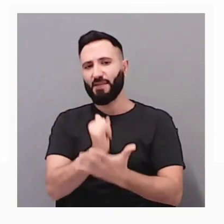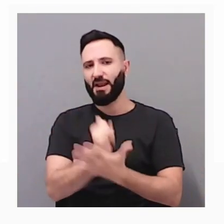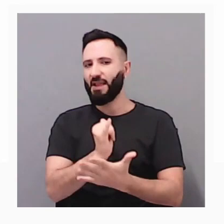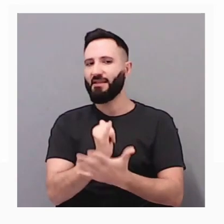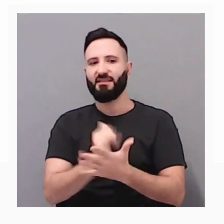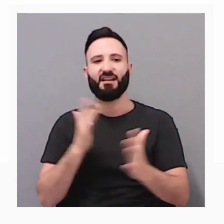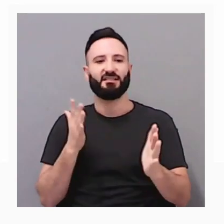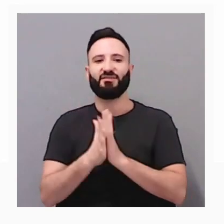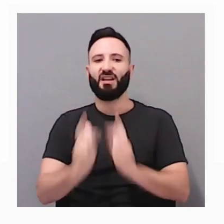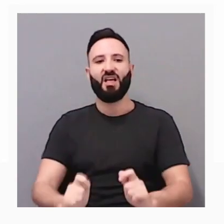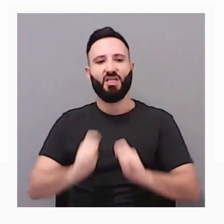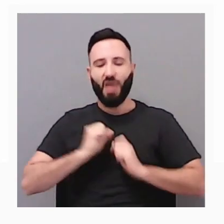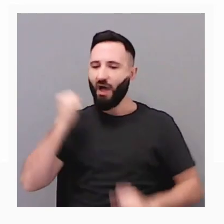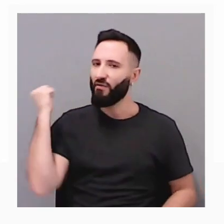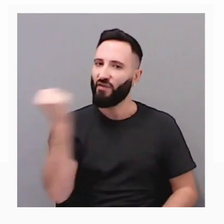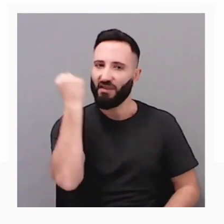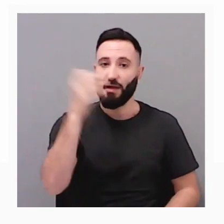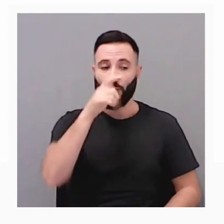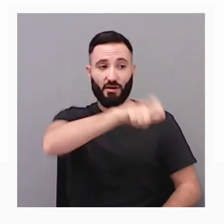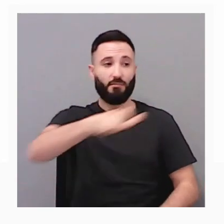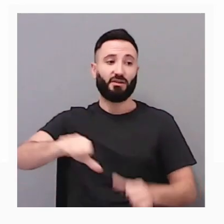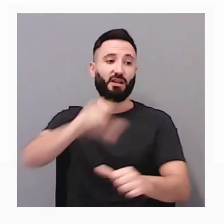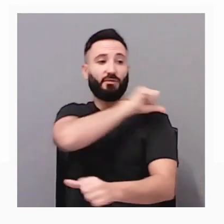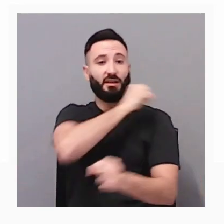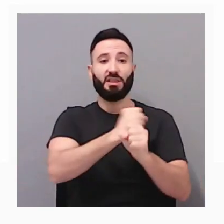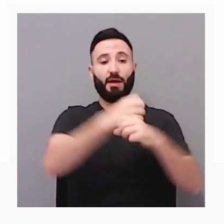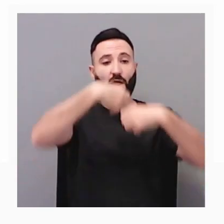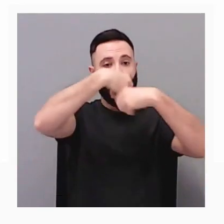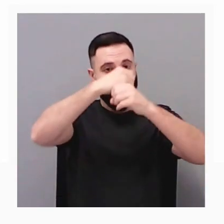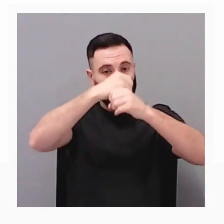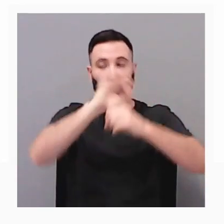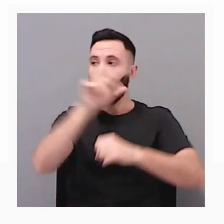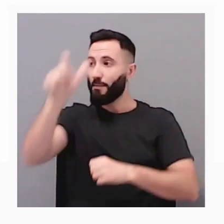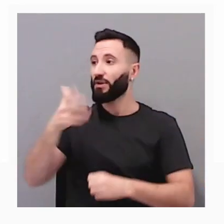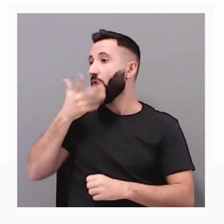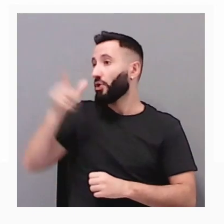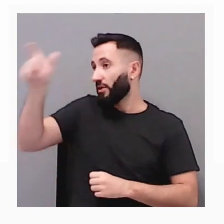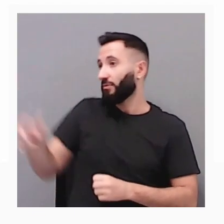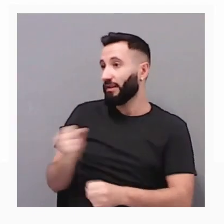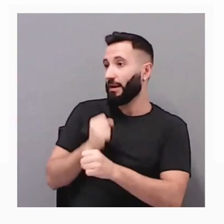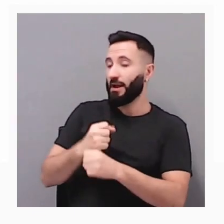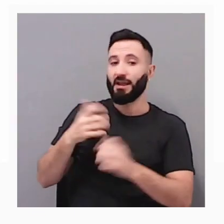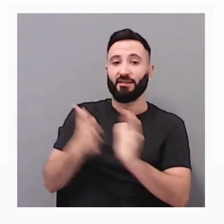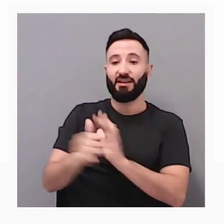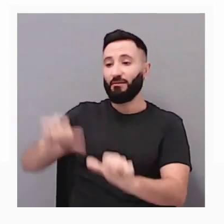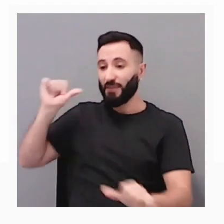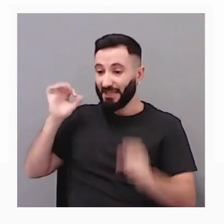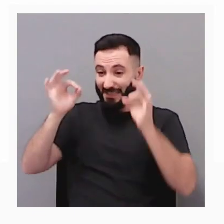medio potentísimo para esto, porque quien ha trabajado alguna vez en un laboratorio, conoce a alguien que lo hace, sabe que las cosas nunca salen a la